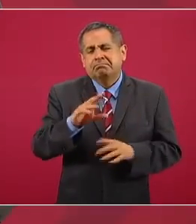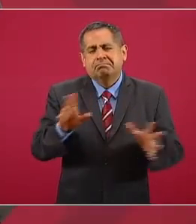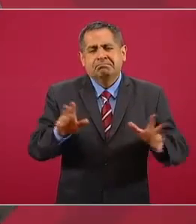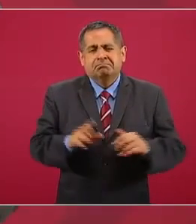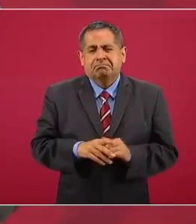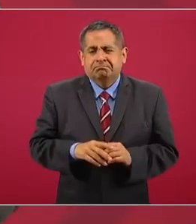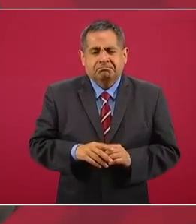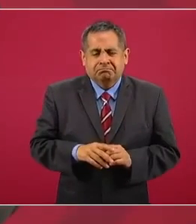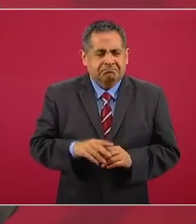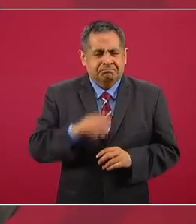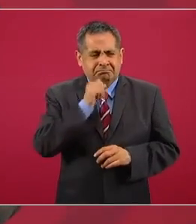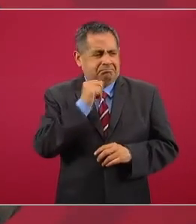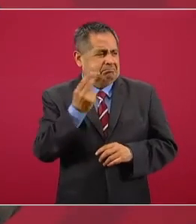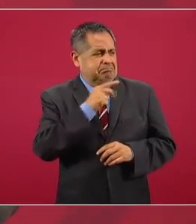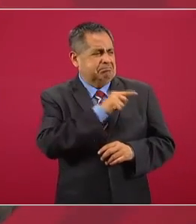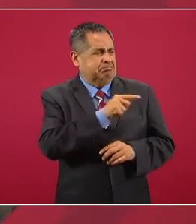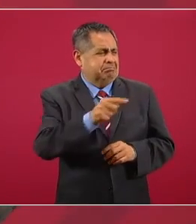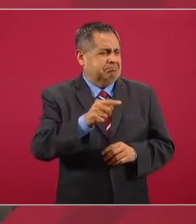consideran eso